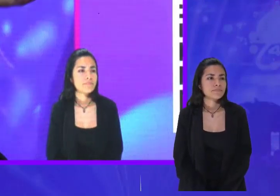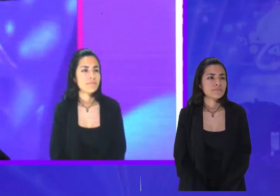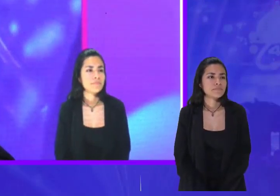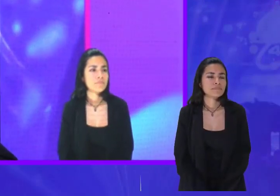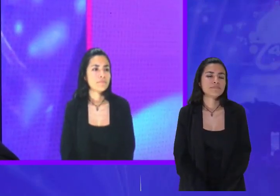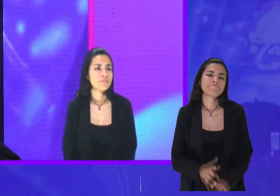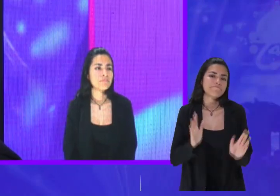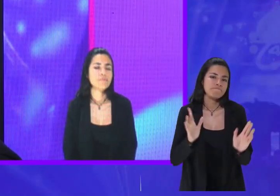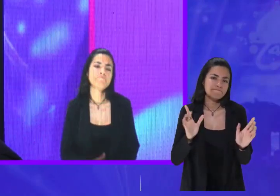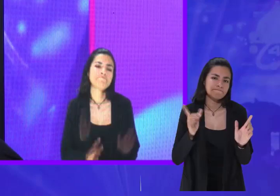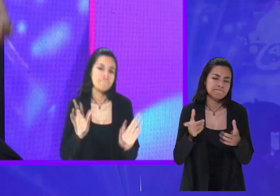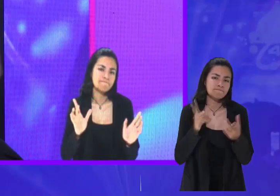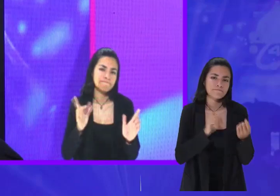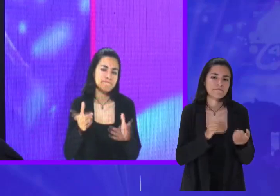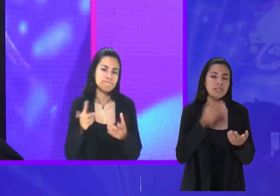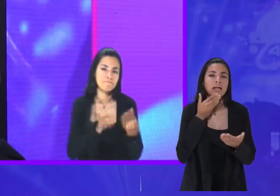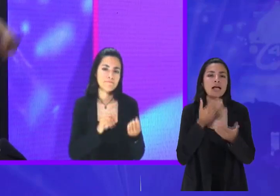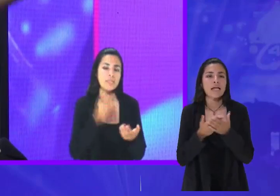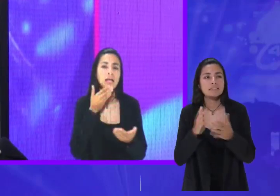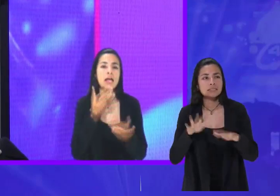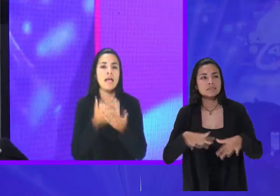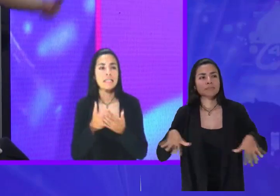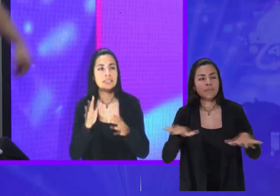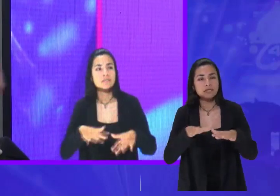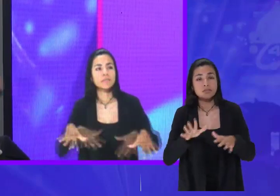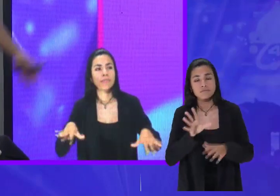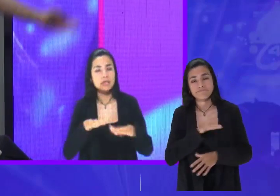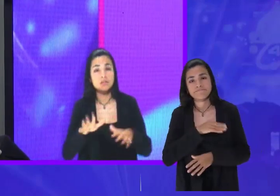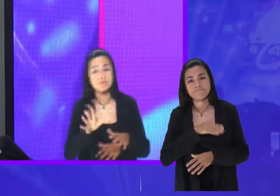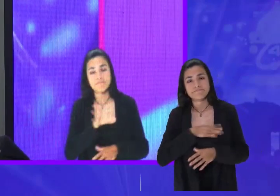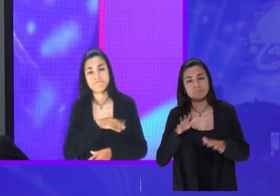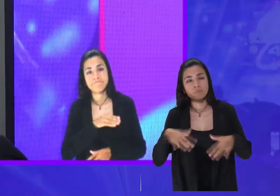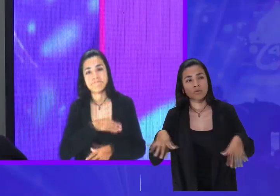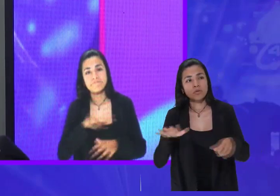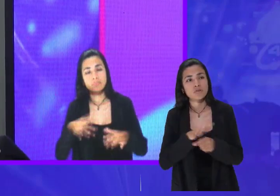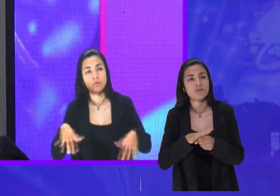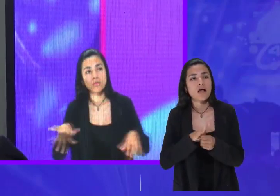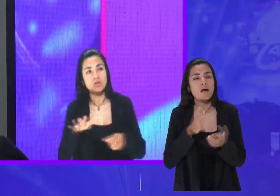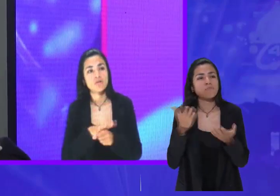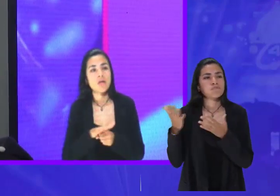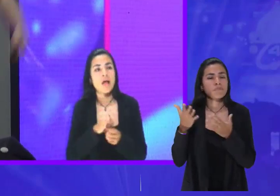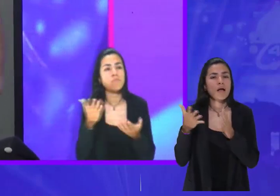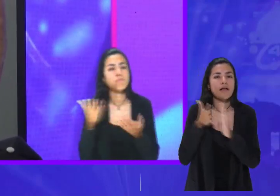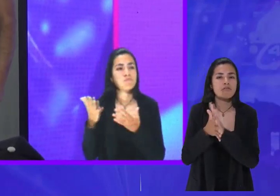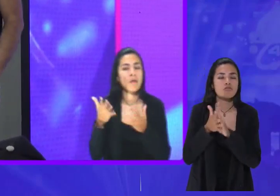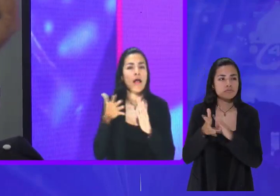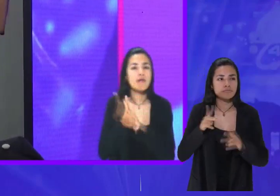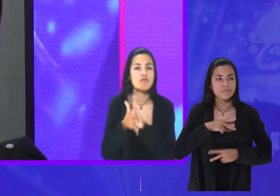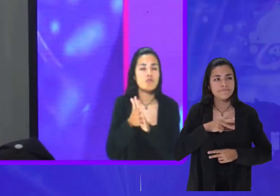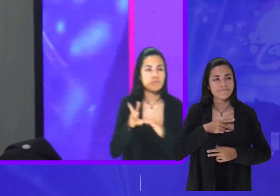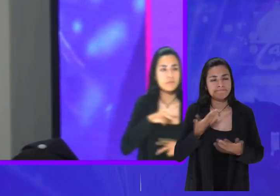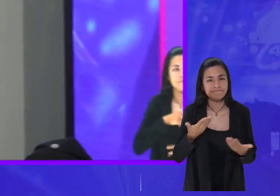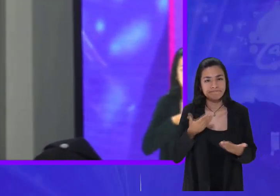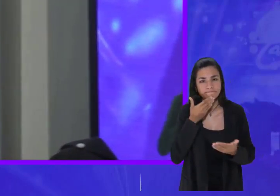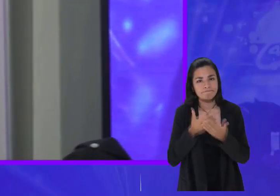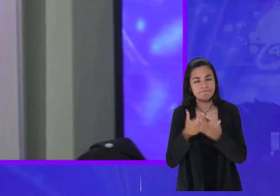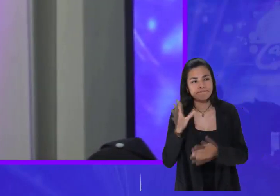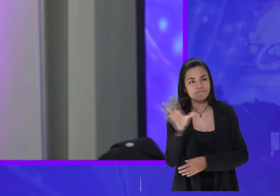Entonces, no siendo más, les agradezco por el espacio, espero que hayan disfrutado el momento. Ahí tienen mis contactos. Gracias a todos.